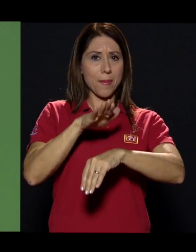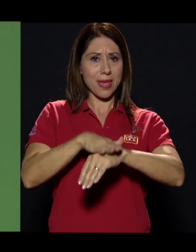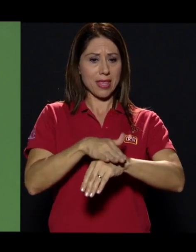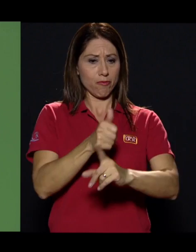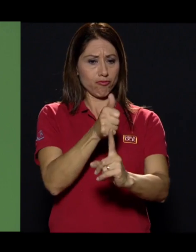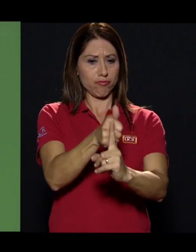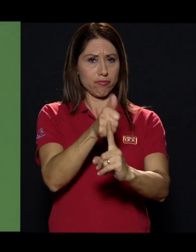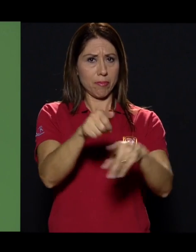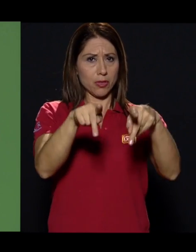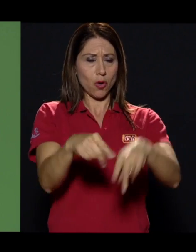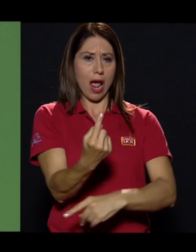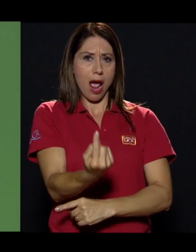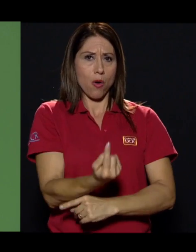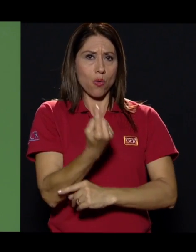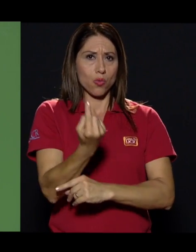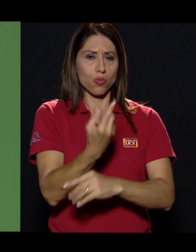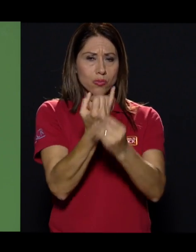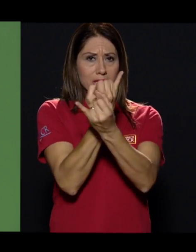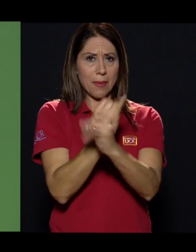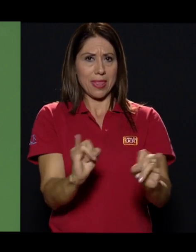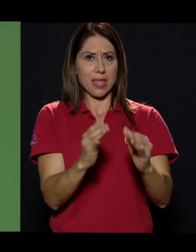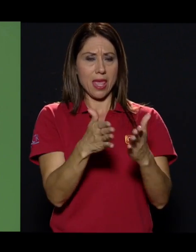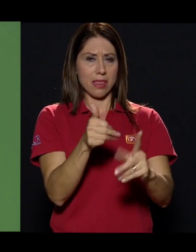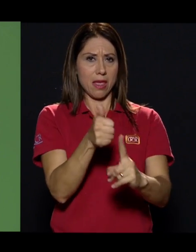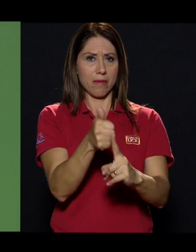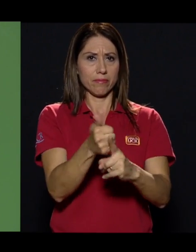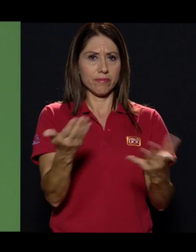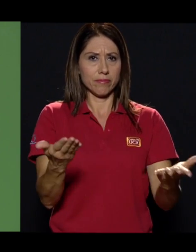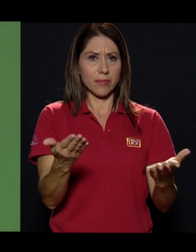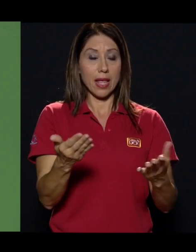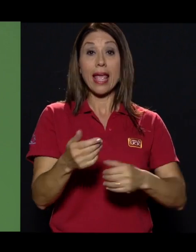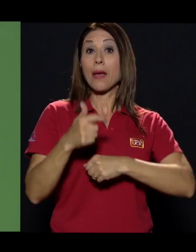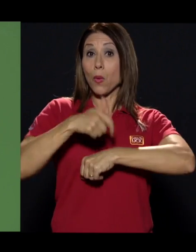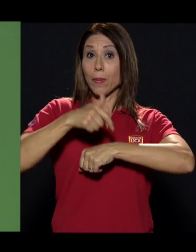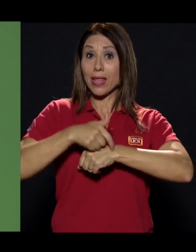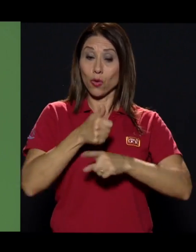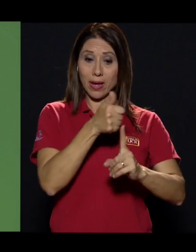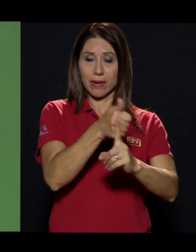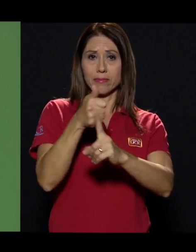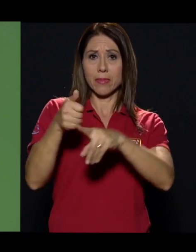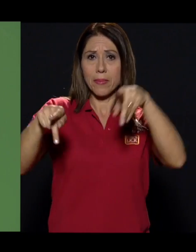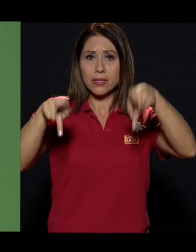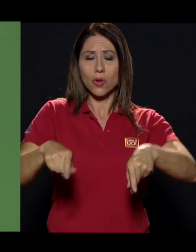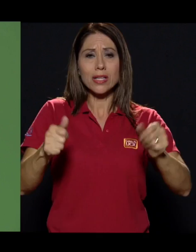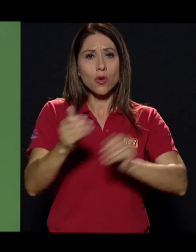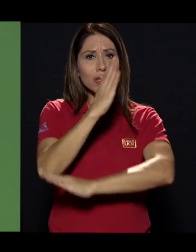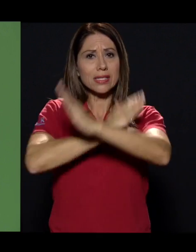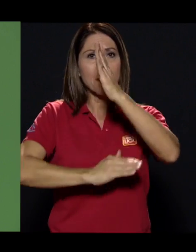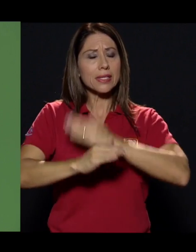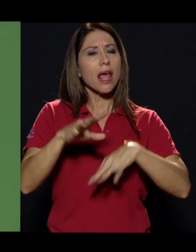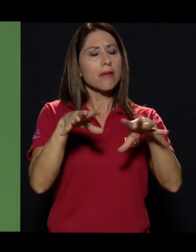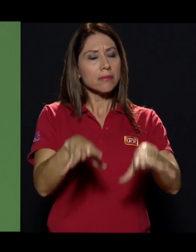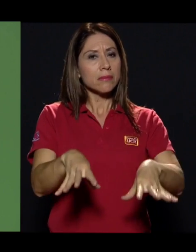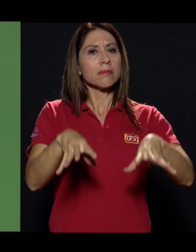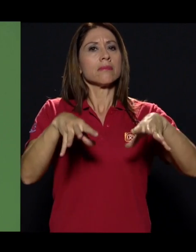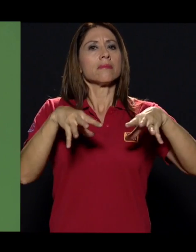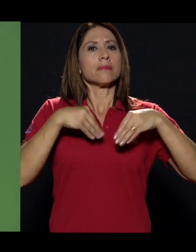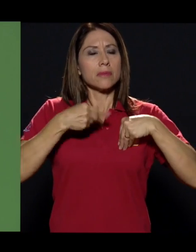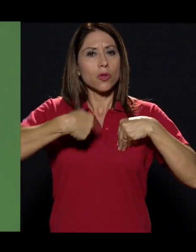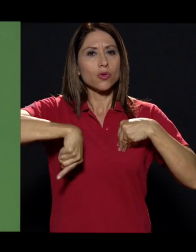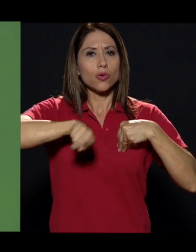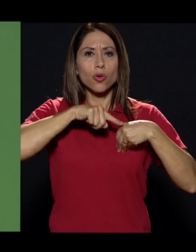dejado que sean autónomos e independientes, ¿verdad? En el momento en que las personas con discapacidad